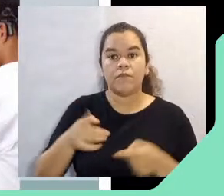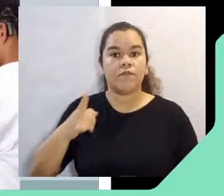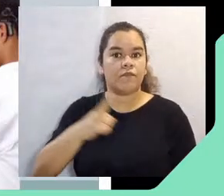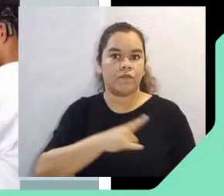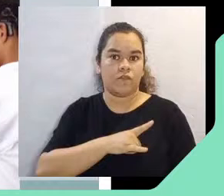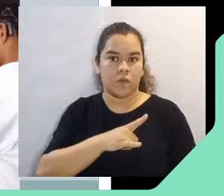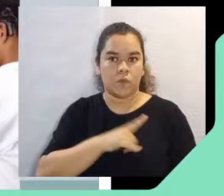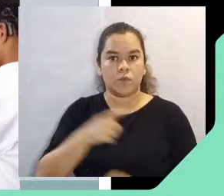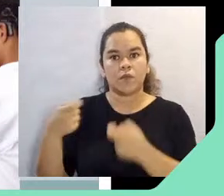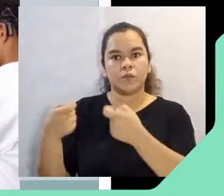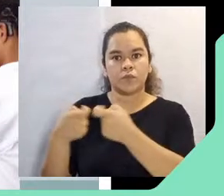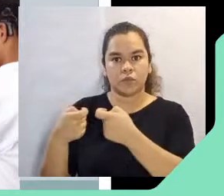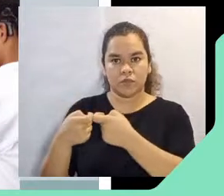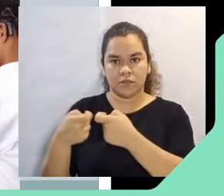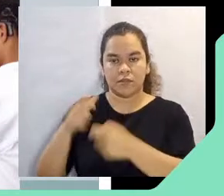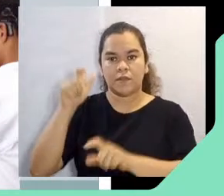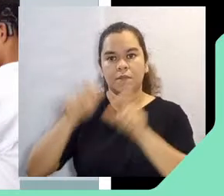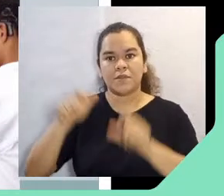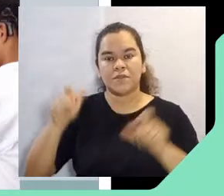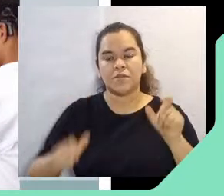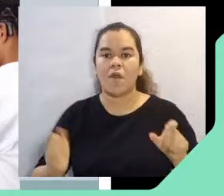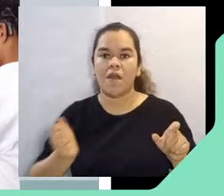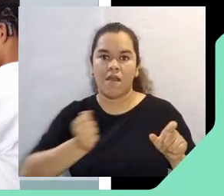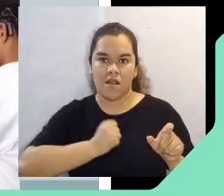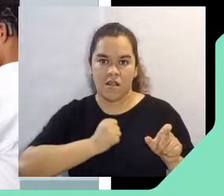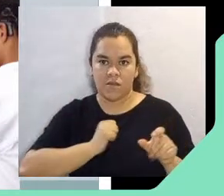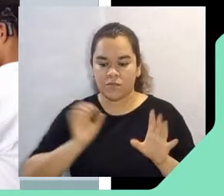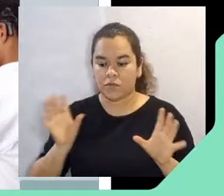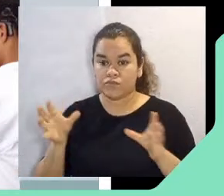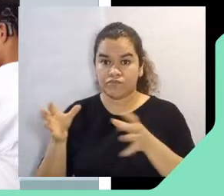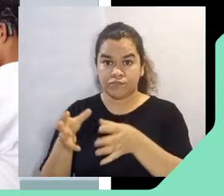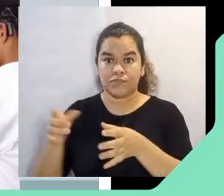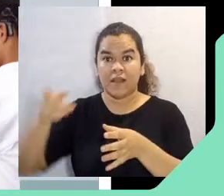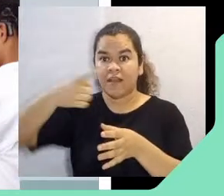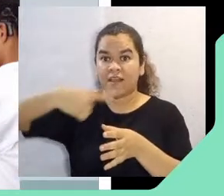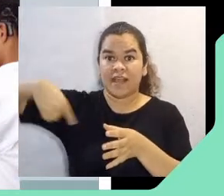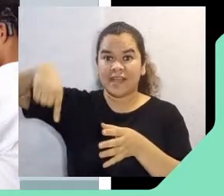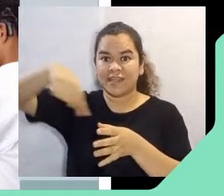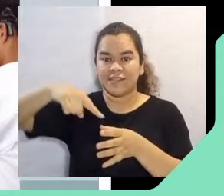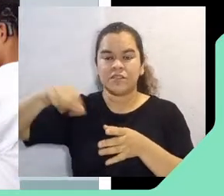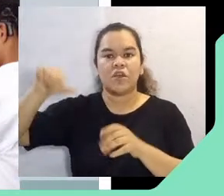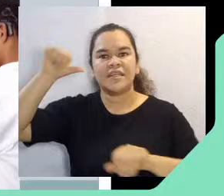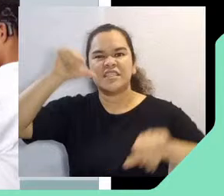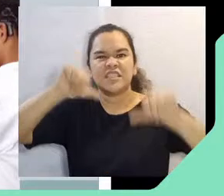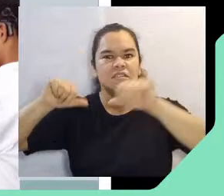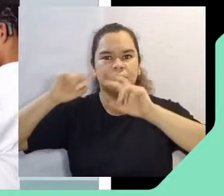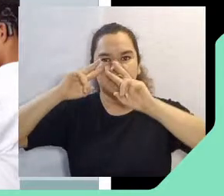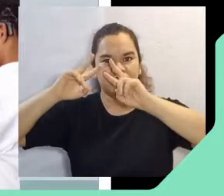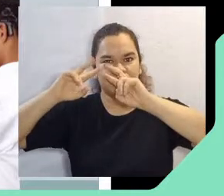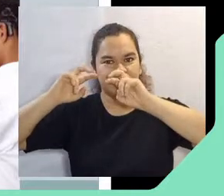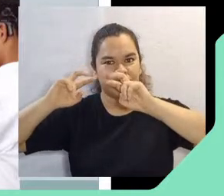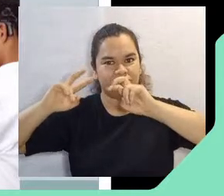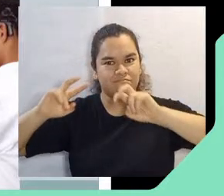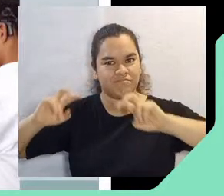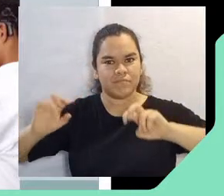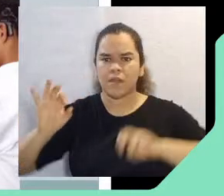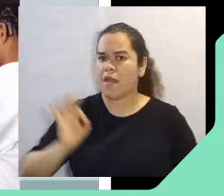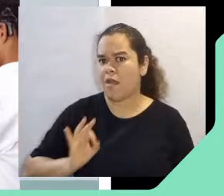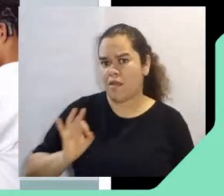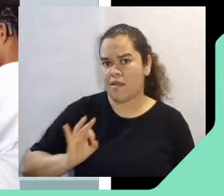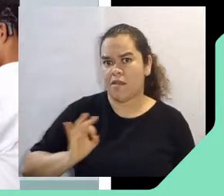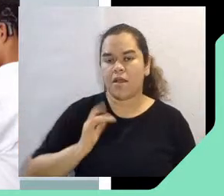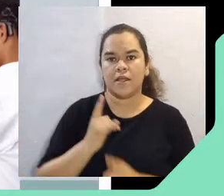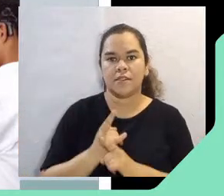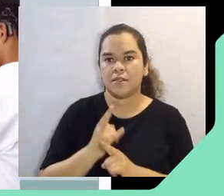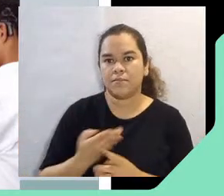de alumnos que hacen ciencia, que se llama SOCEP, y todos los años tienen distintas